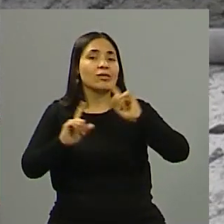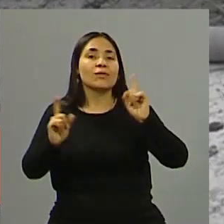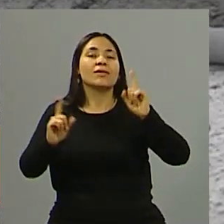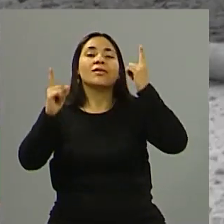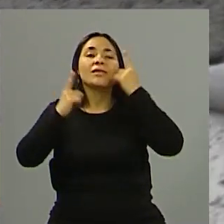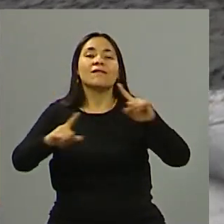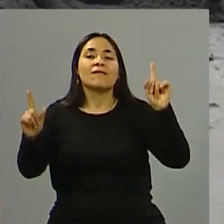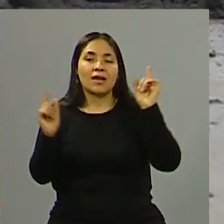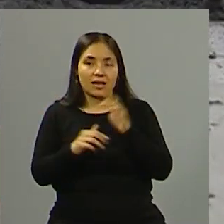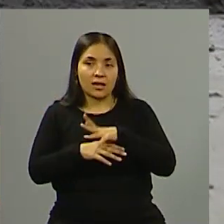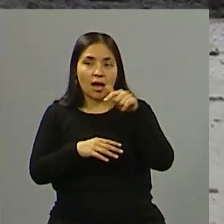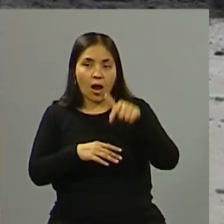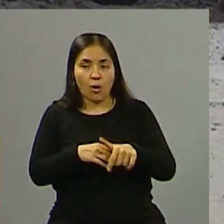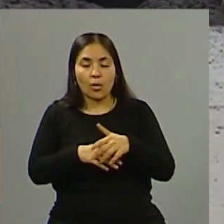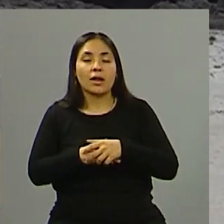Vamos a tener